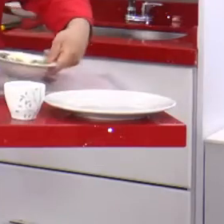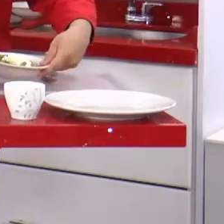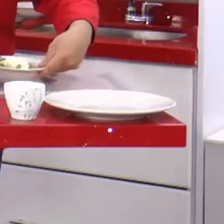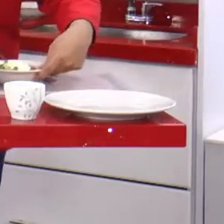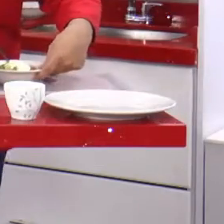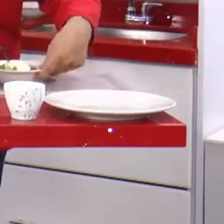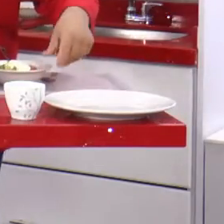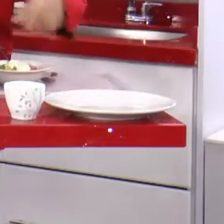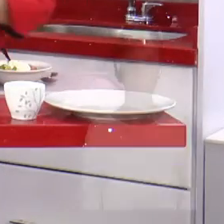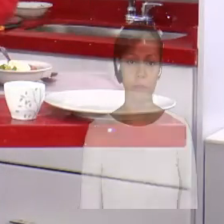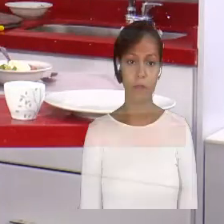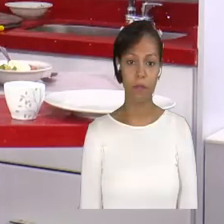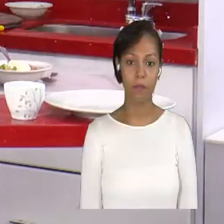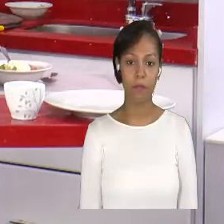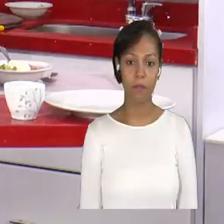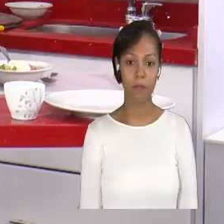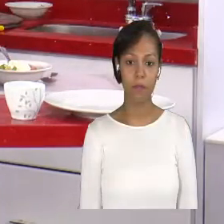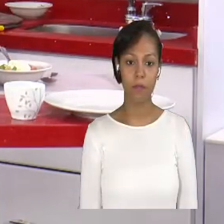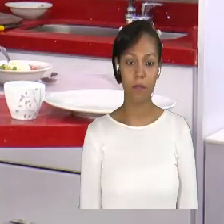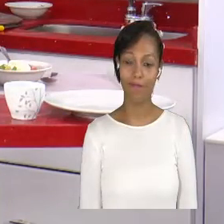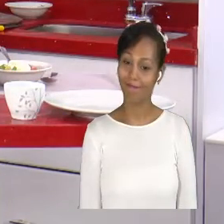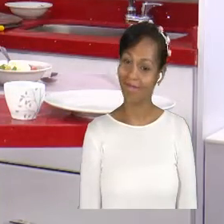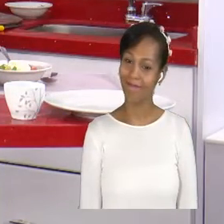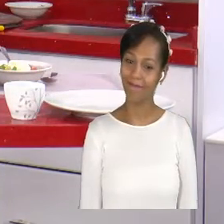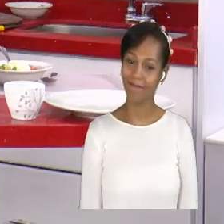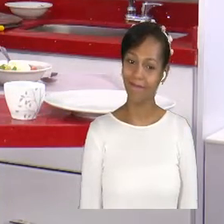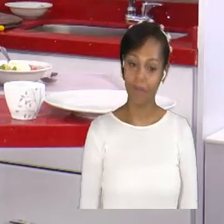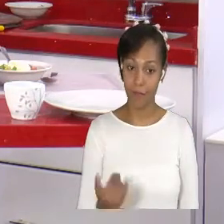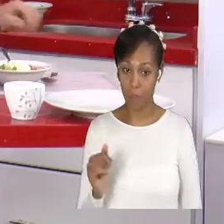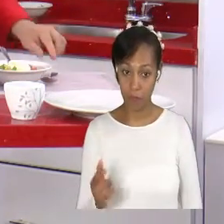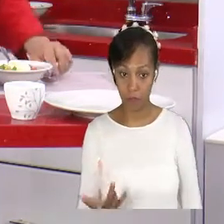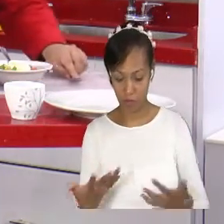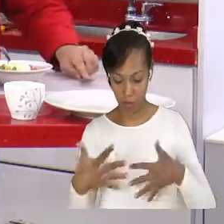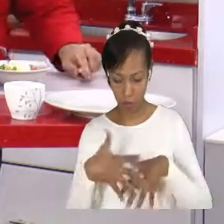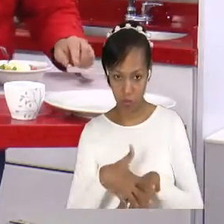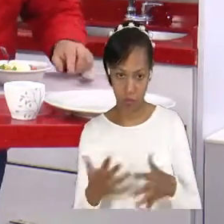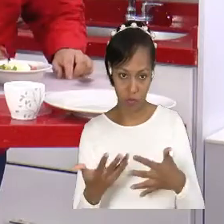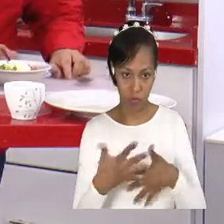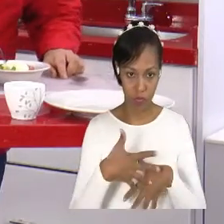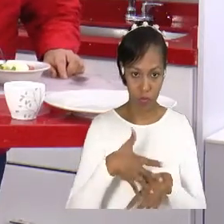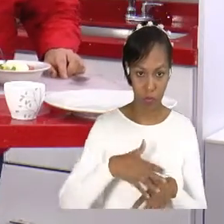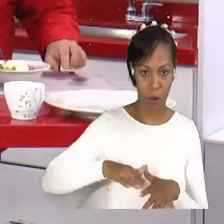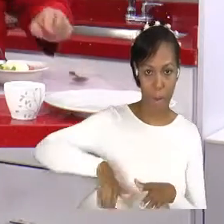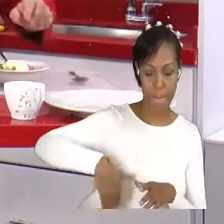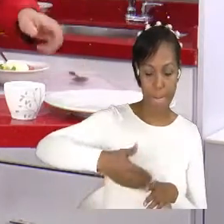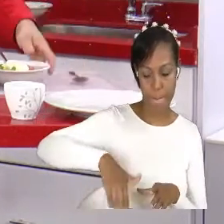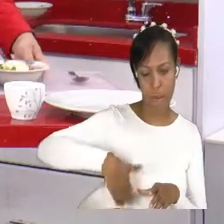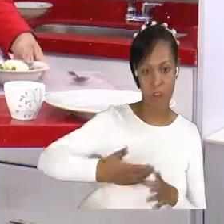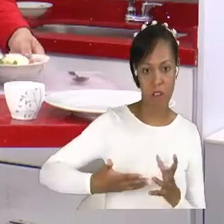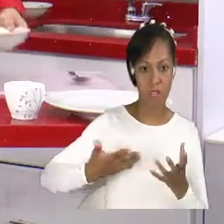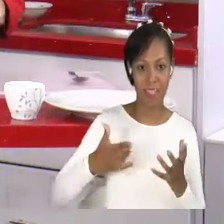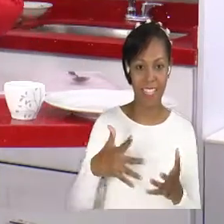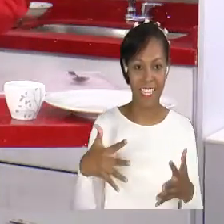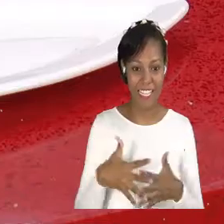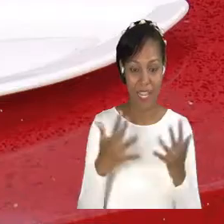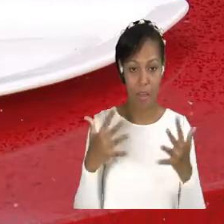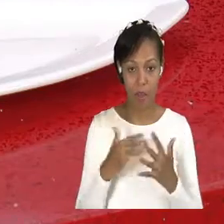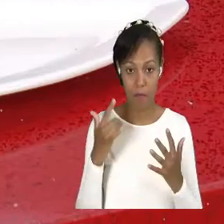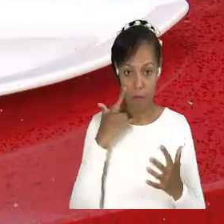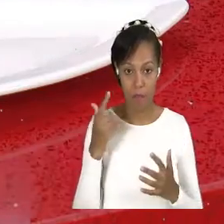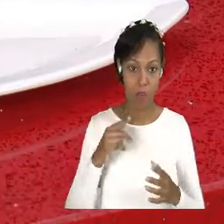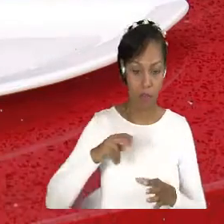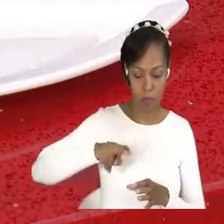Eso es A Pedir de Boca y ya aquí nosotros en estos momentos acabamos de agregarle a nuestra ensalada vegetariana el delicioso queso crema, ¿cierto?